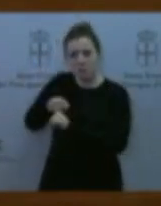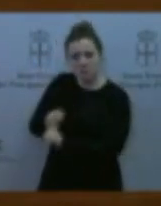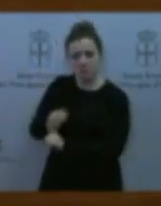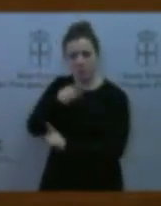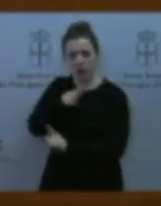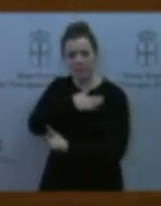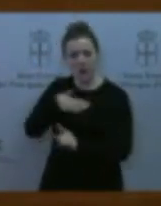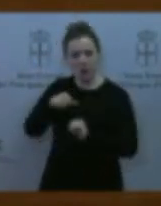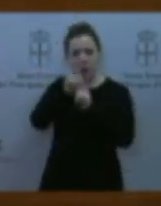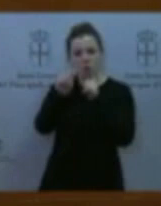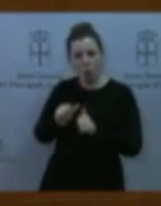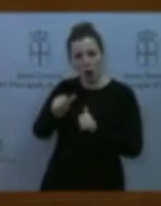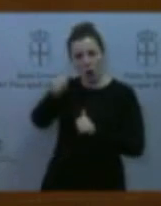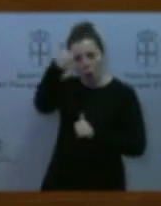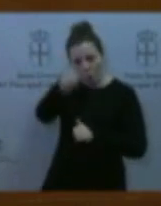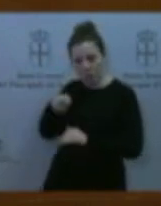Y finalizo.